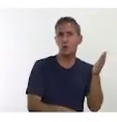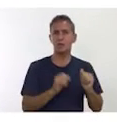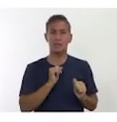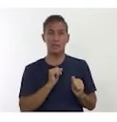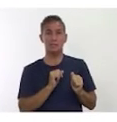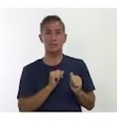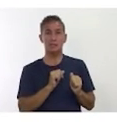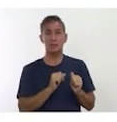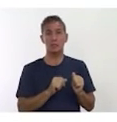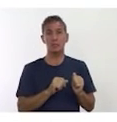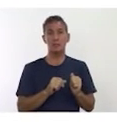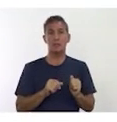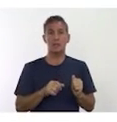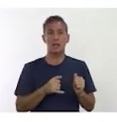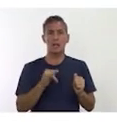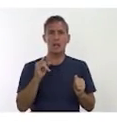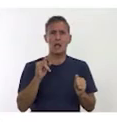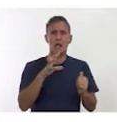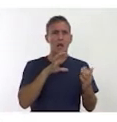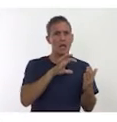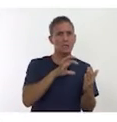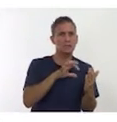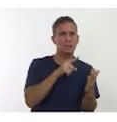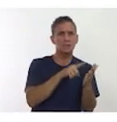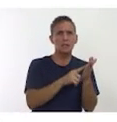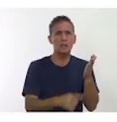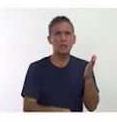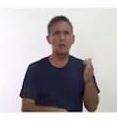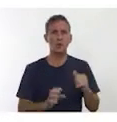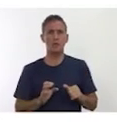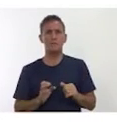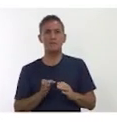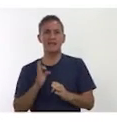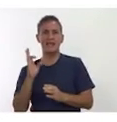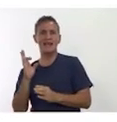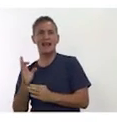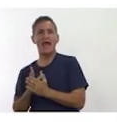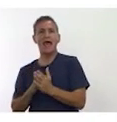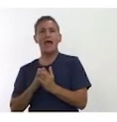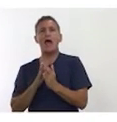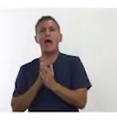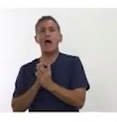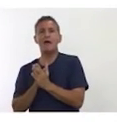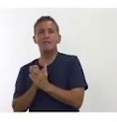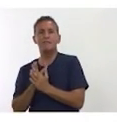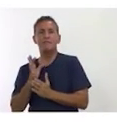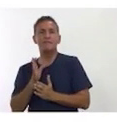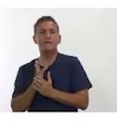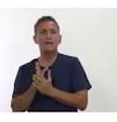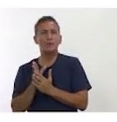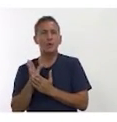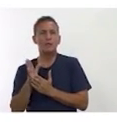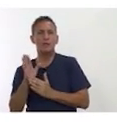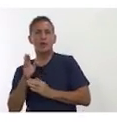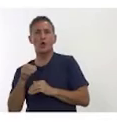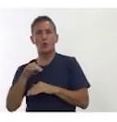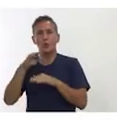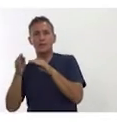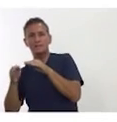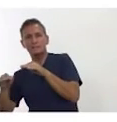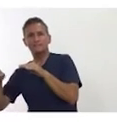eléctrica, la intensidad de la corriente y la frecuencia con que está oscilando